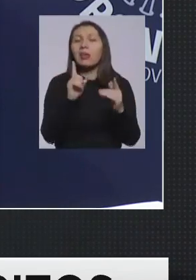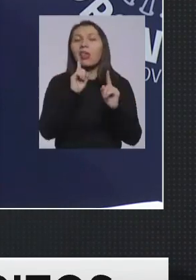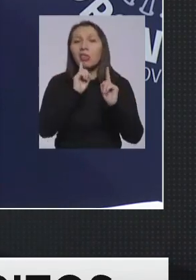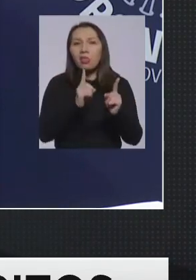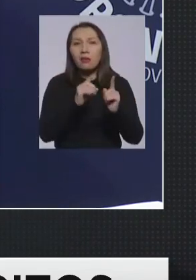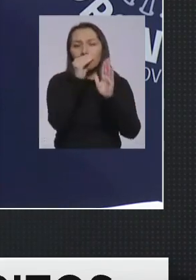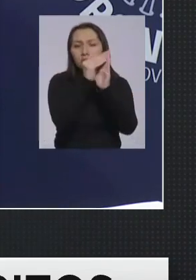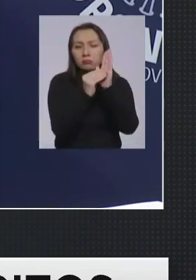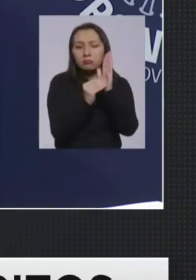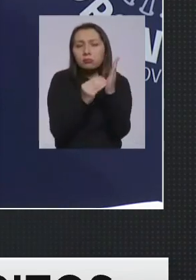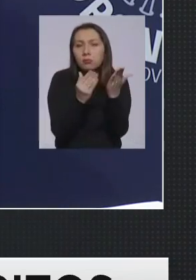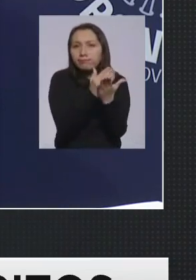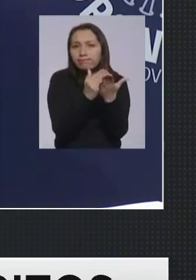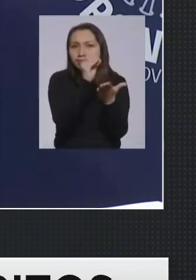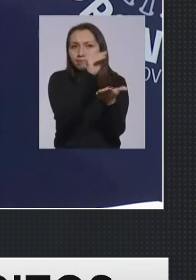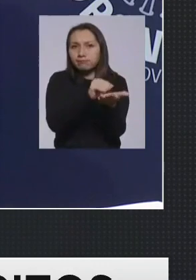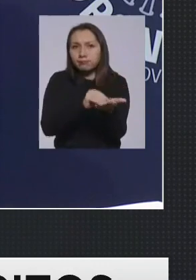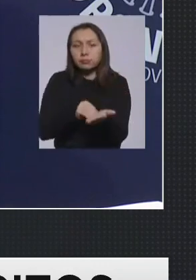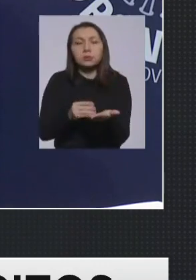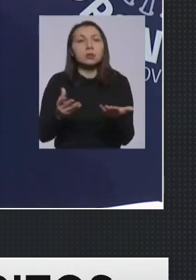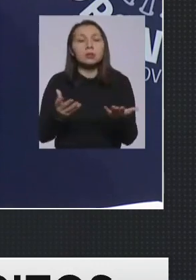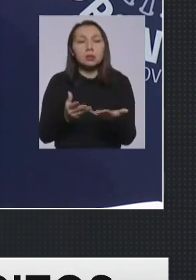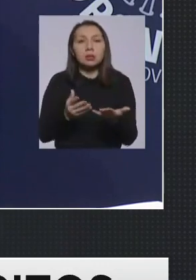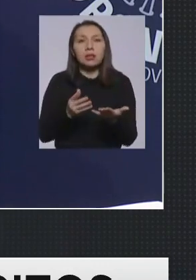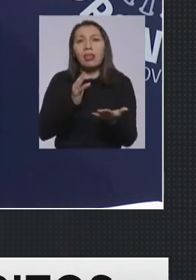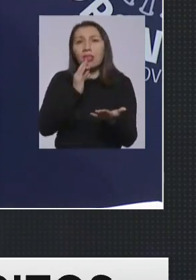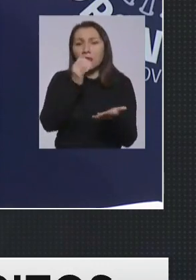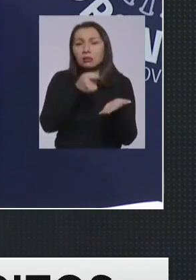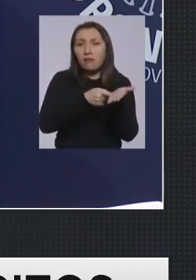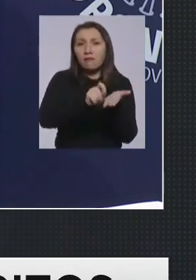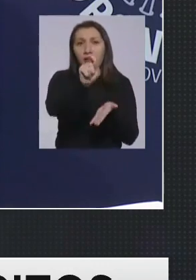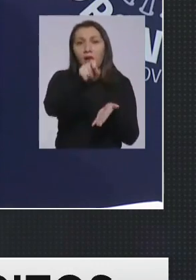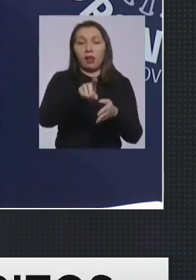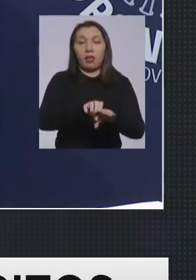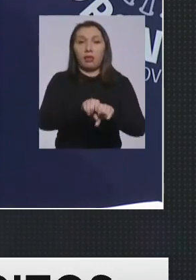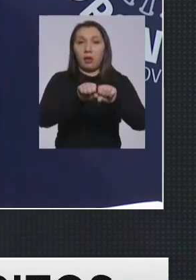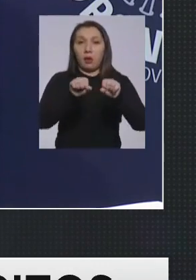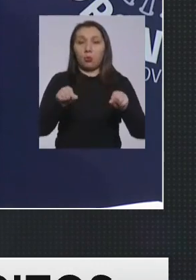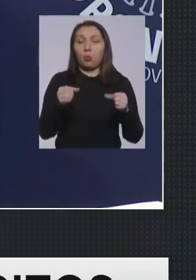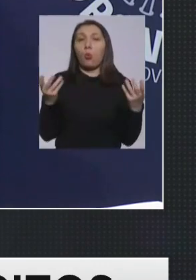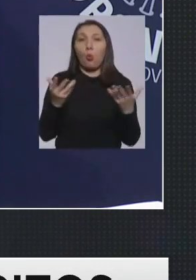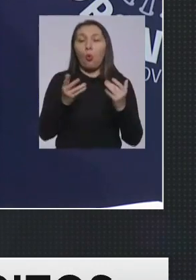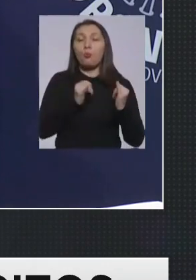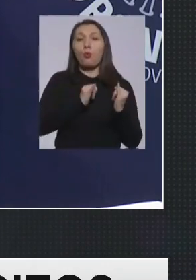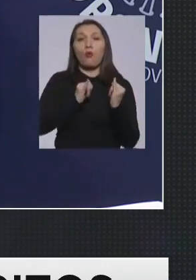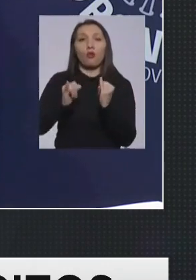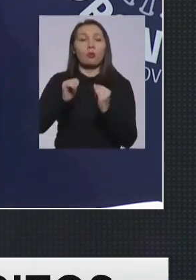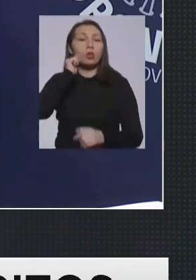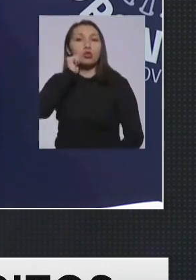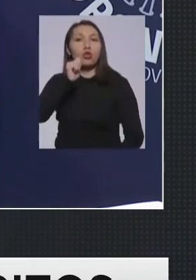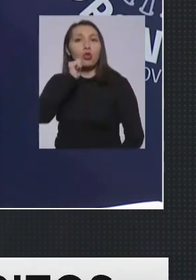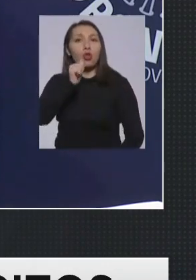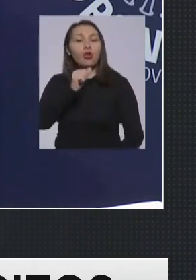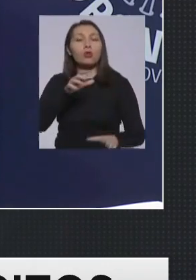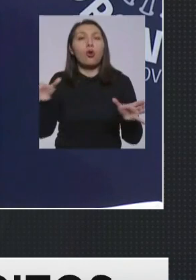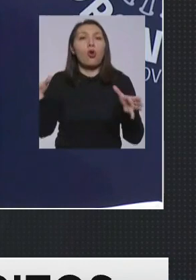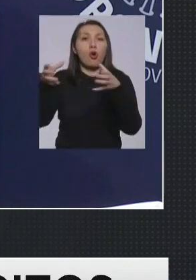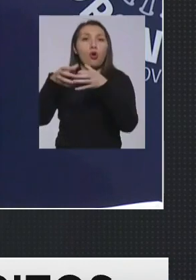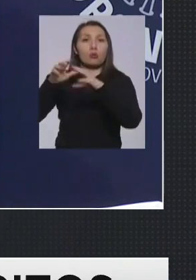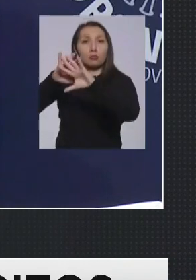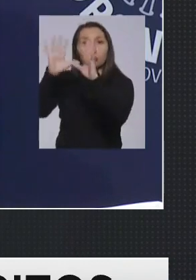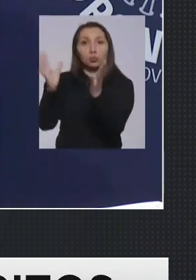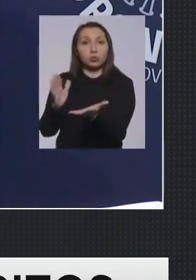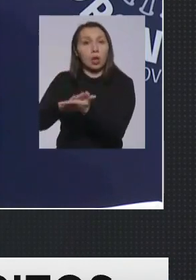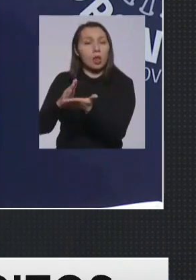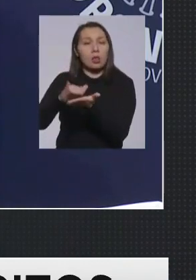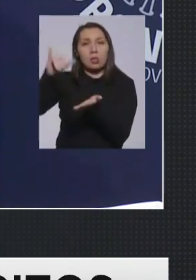y ese criterio está validado está de acuerdo a cómo está informando diariamente la organización mundial de